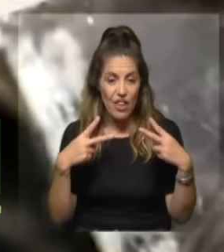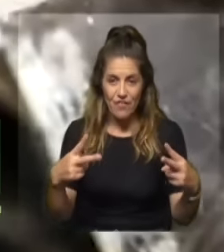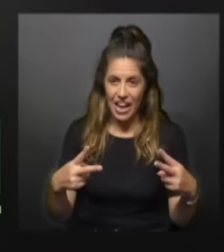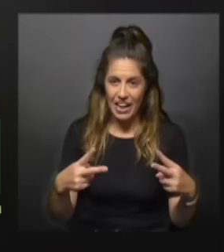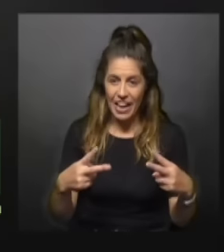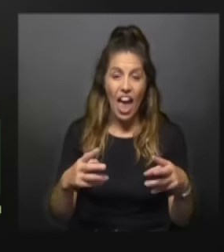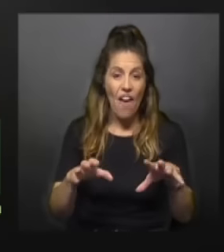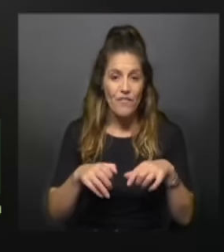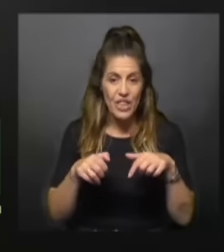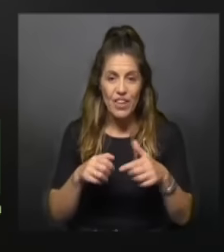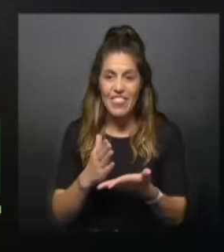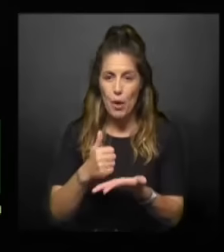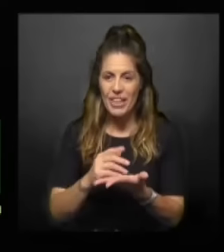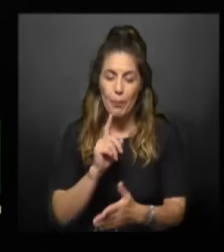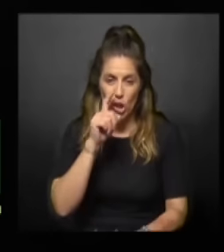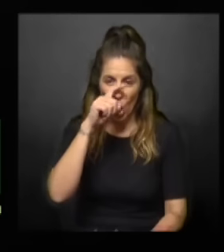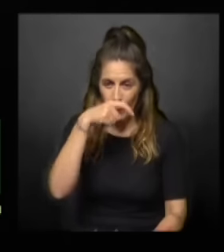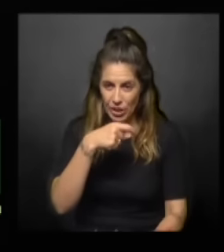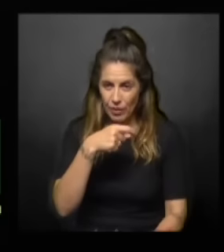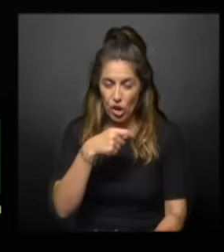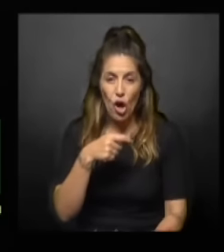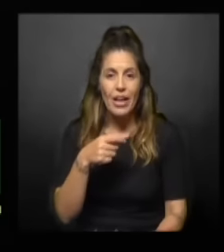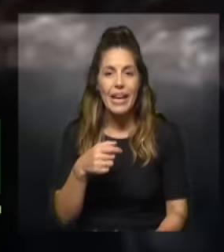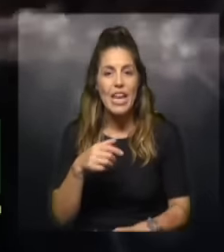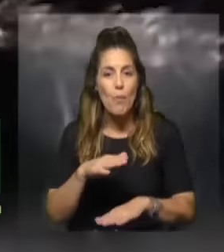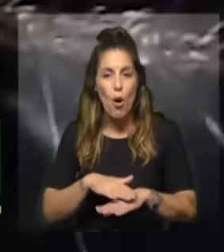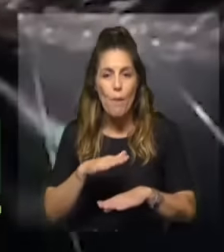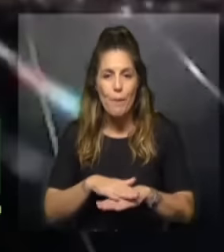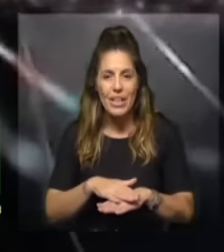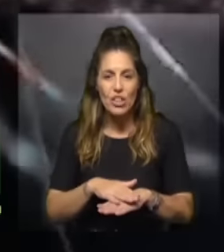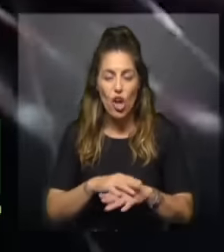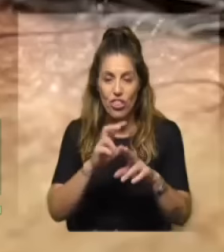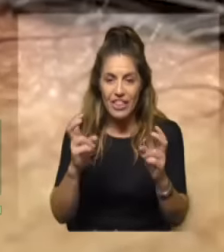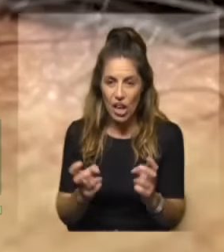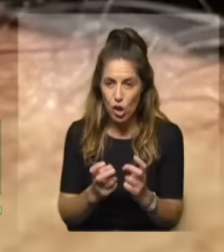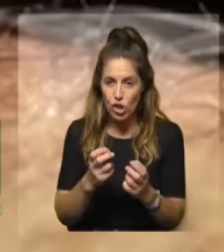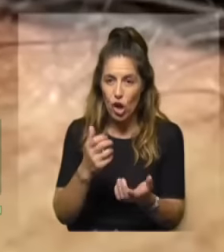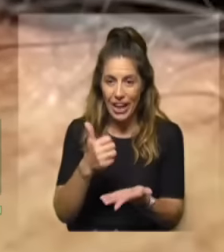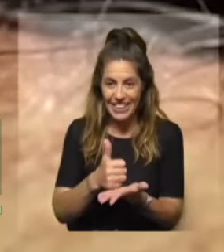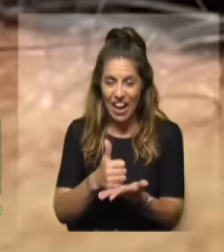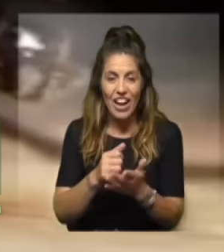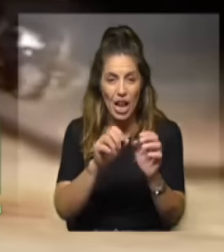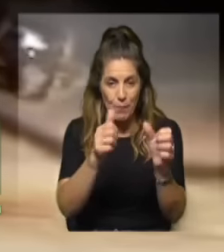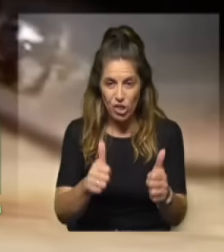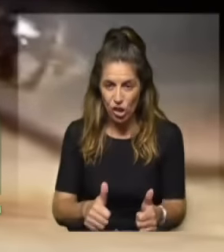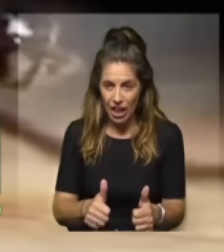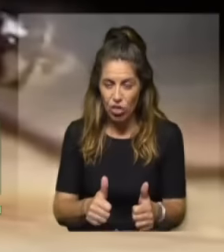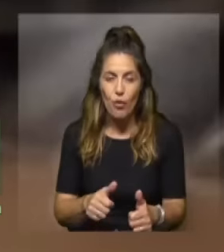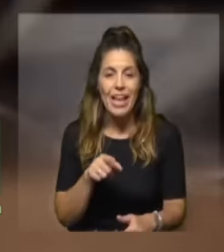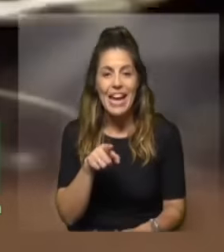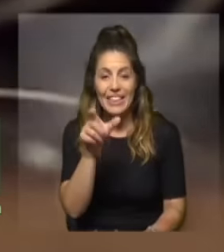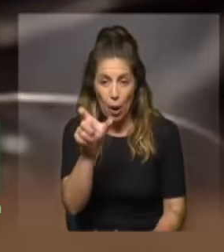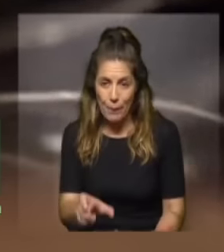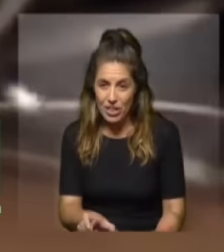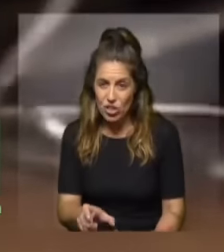residente en el departamento de Montevideo que se encontraba al momento del diagnóstico en el departamento de Maldonado dato importante esta persona